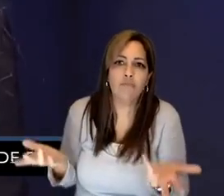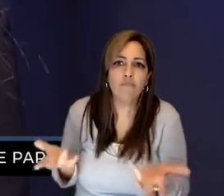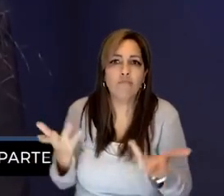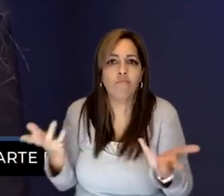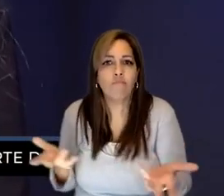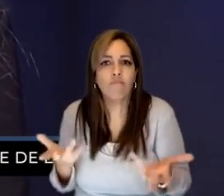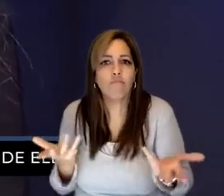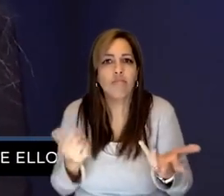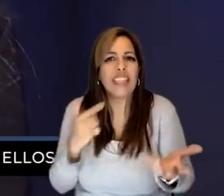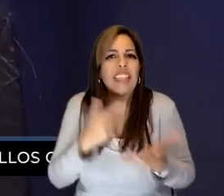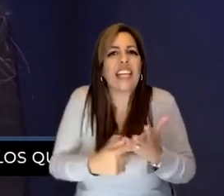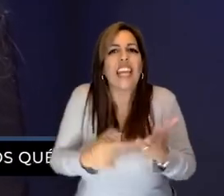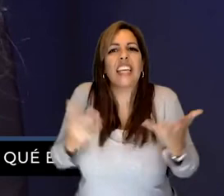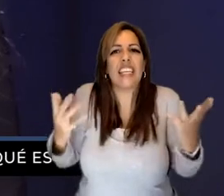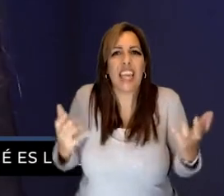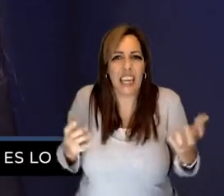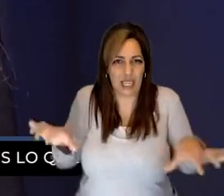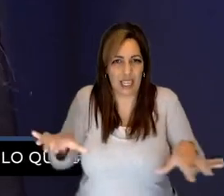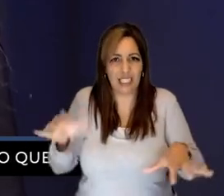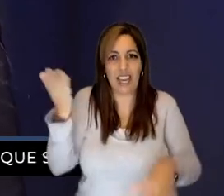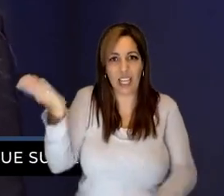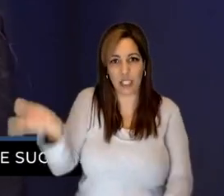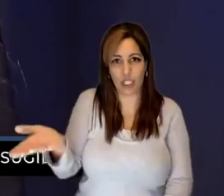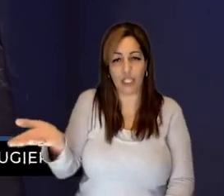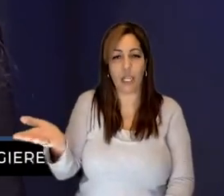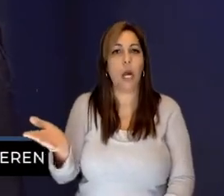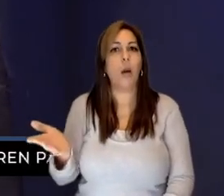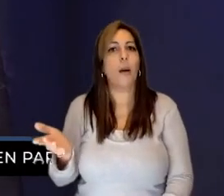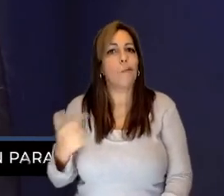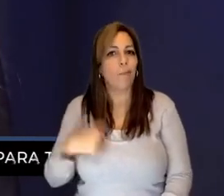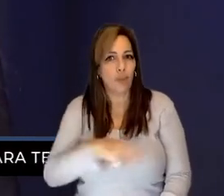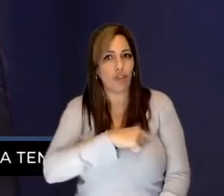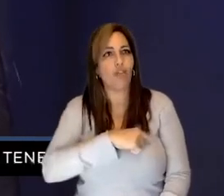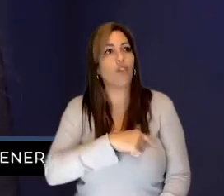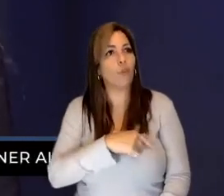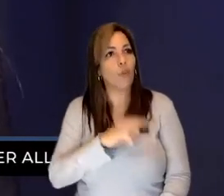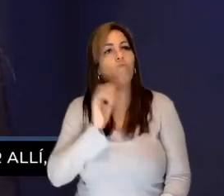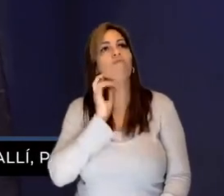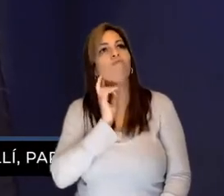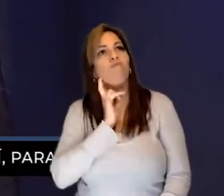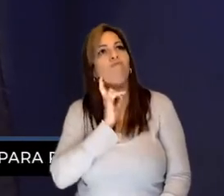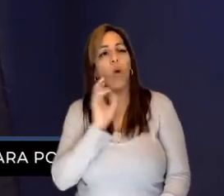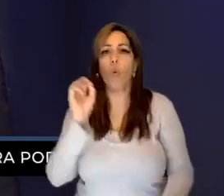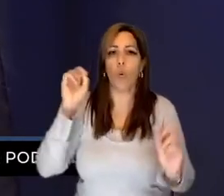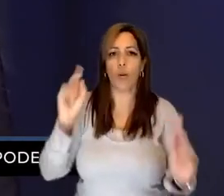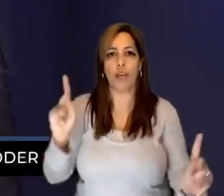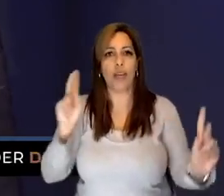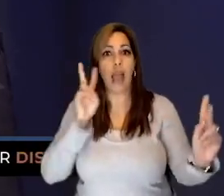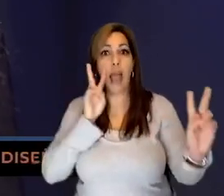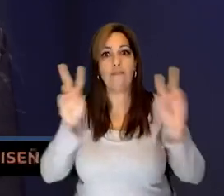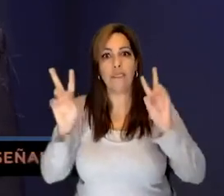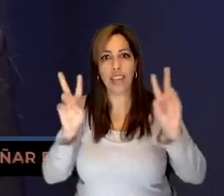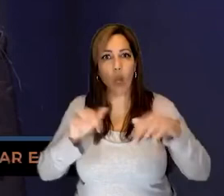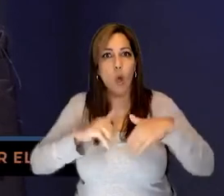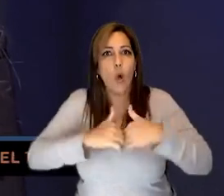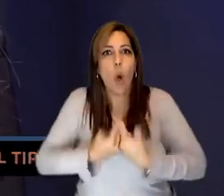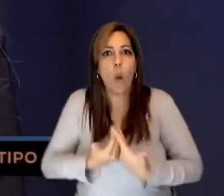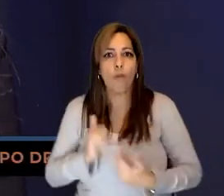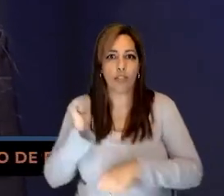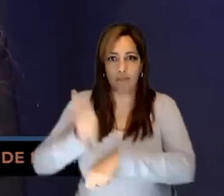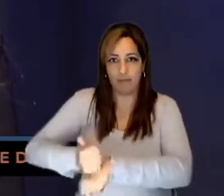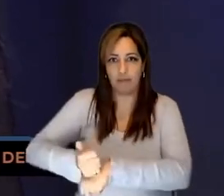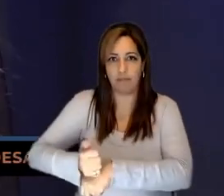lo que ellos en realidad piensan que debe ocurrir allí para poder entonces nosotros diseñar el tipo de desarrollo que queremos